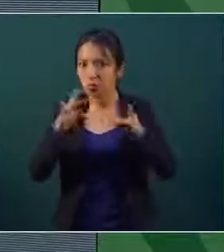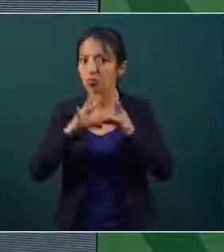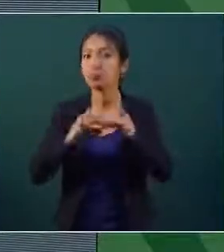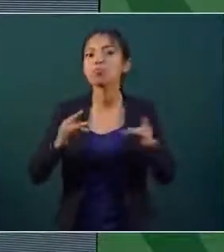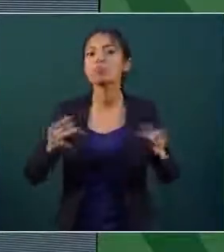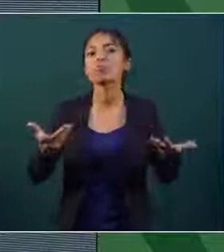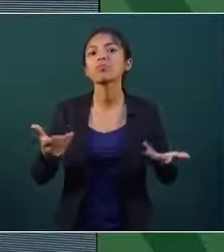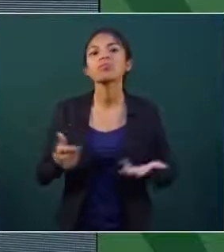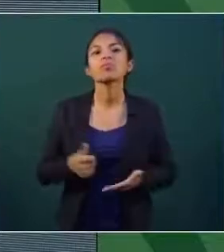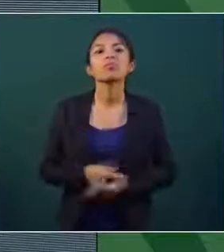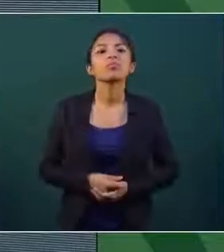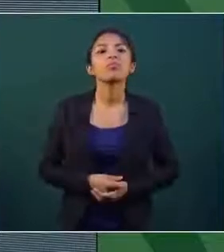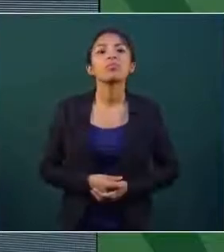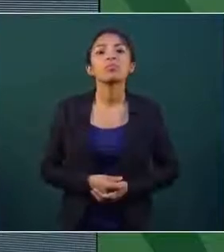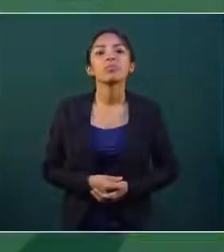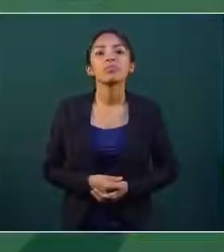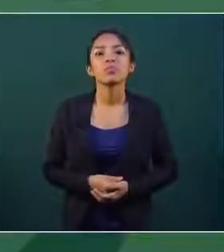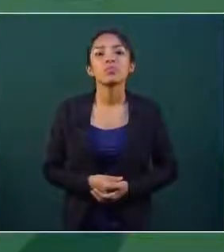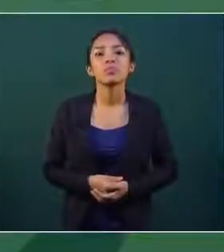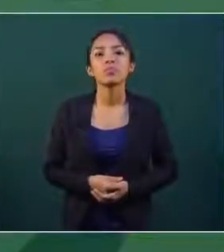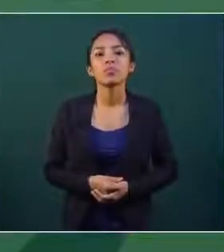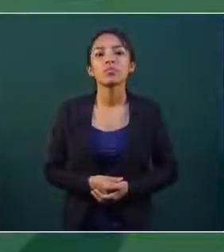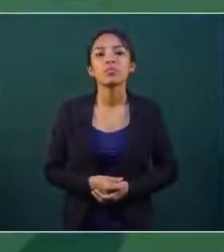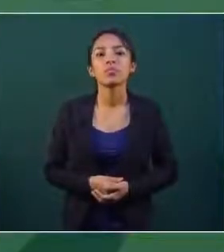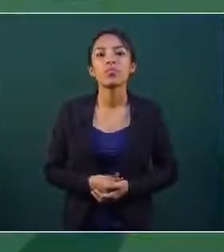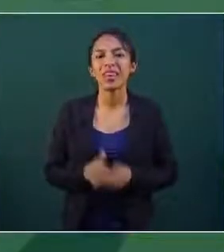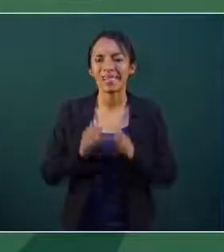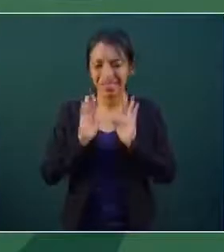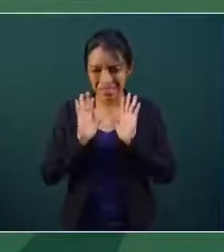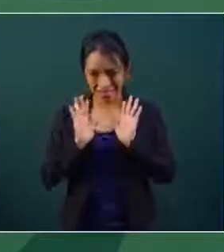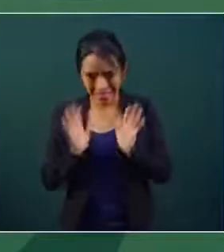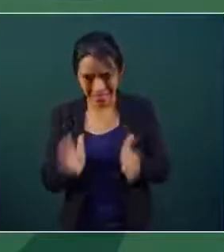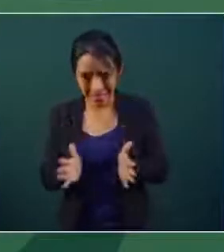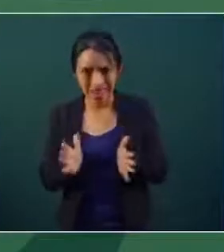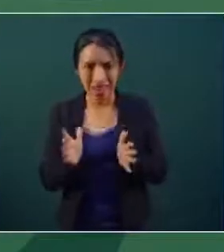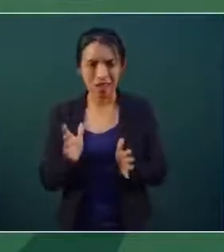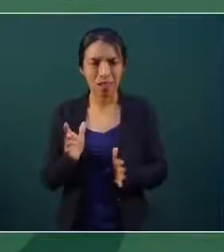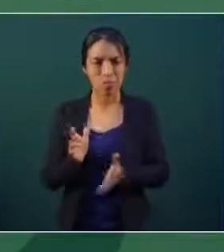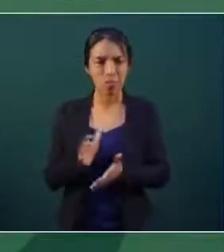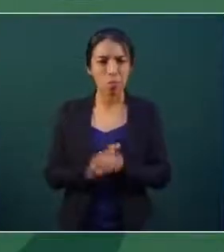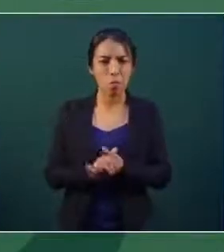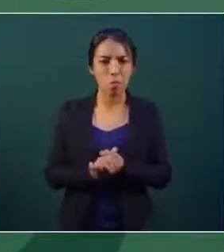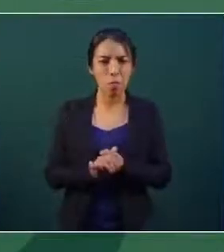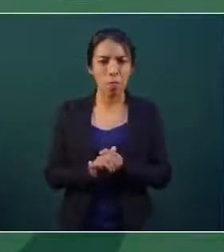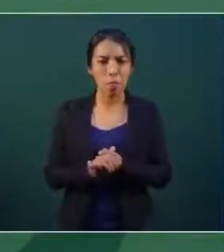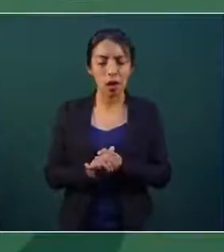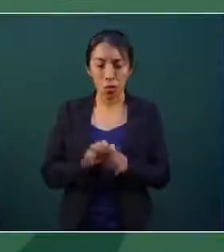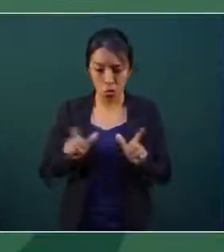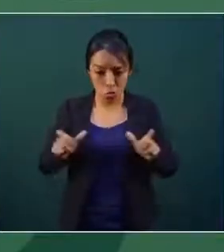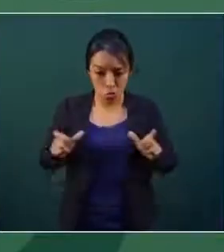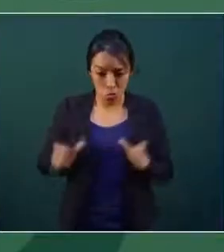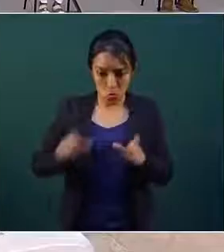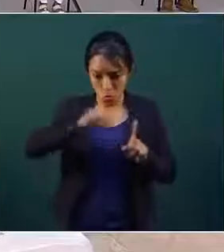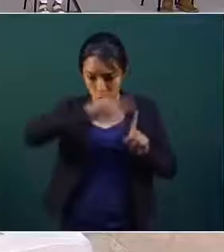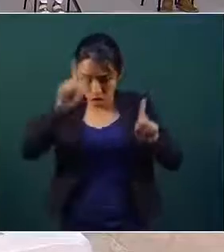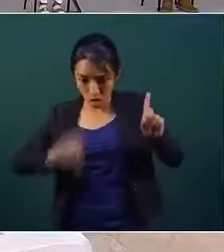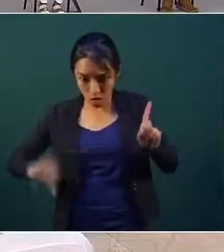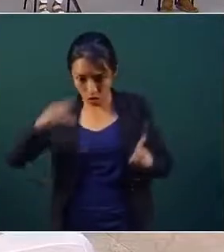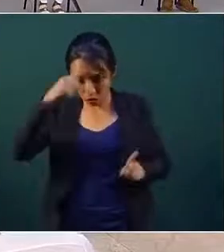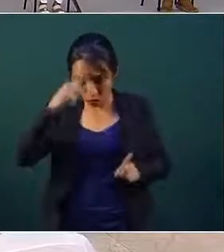momento, ya cuando esté totalmente acreditada la Guardia Nacional,